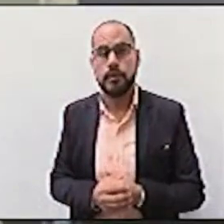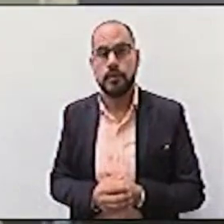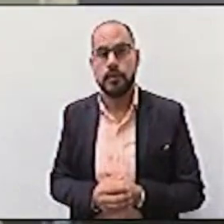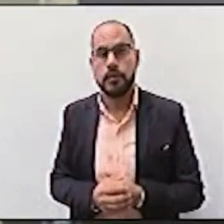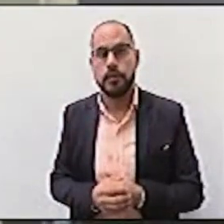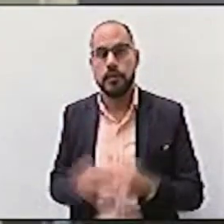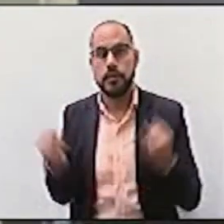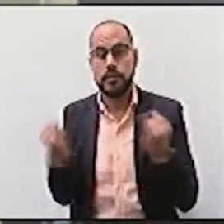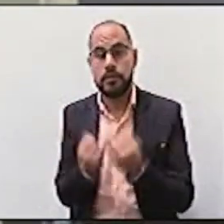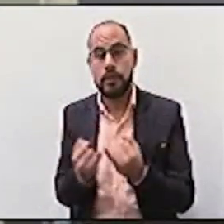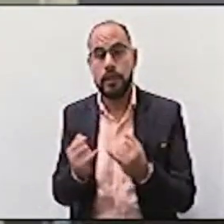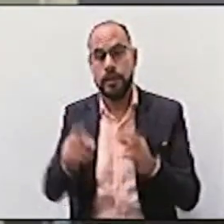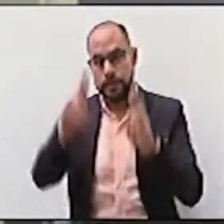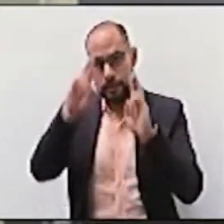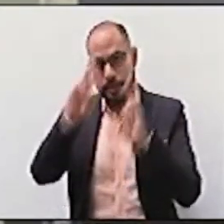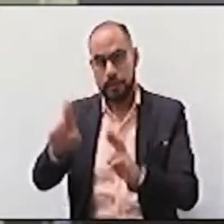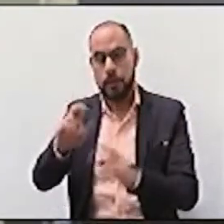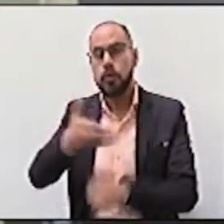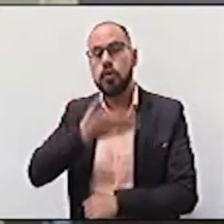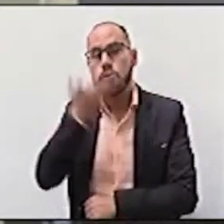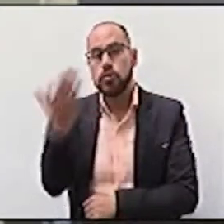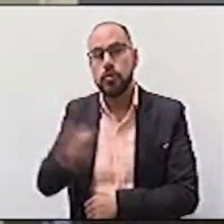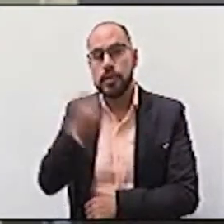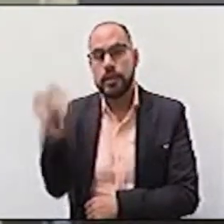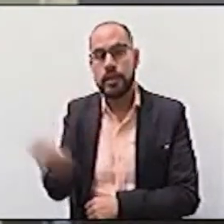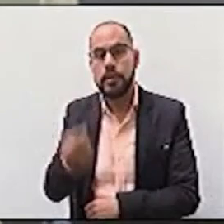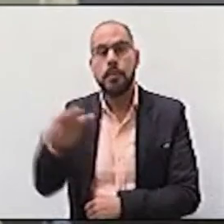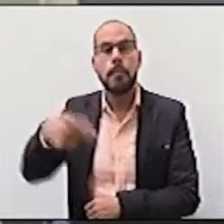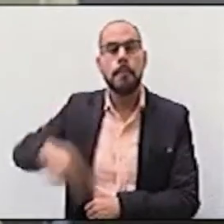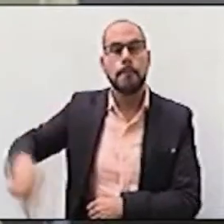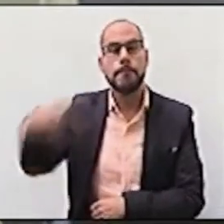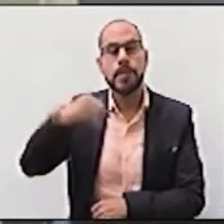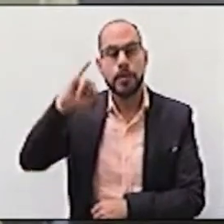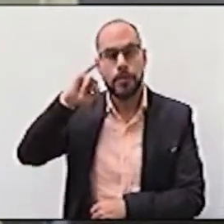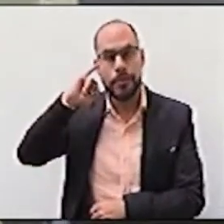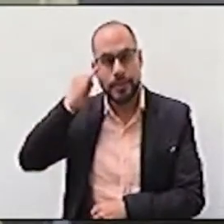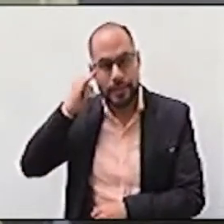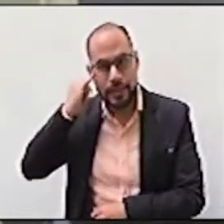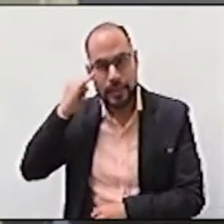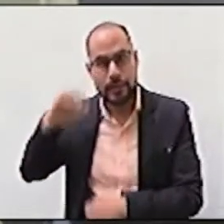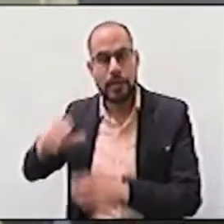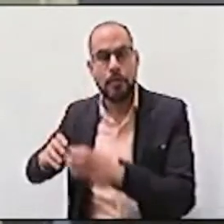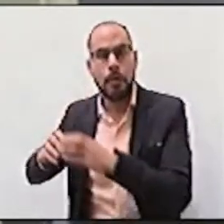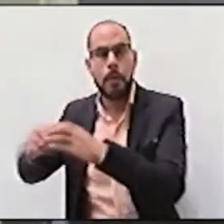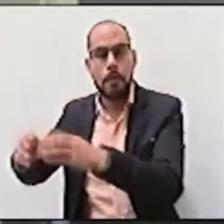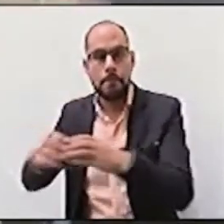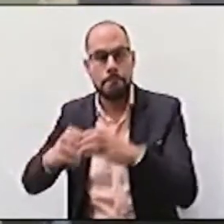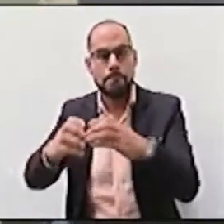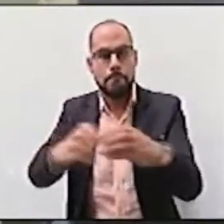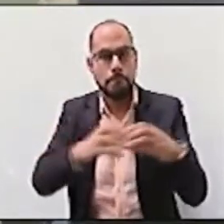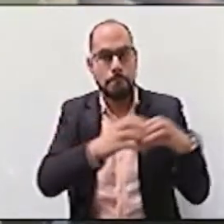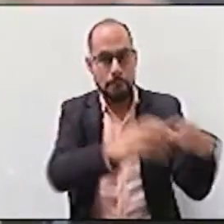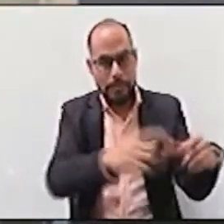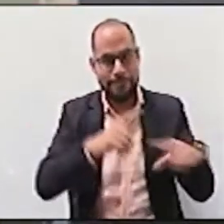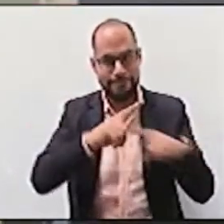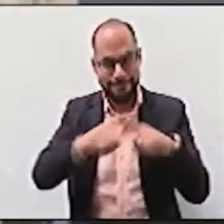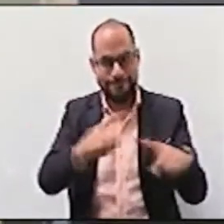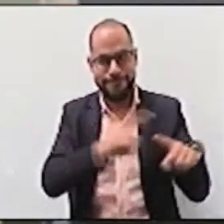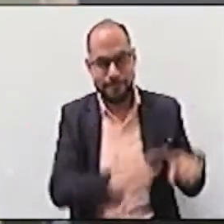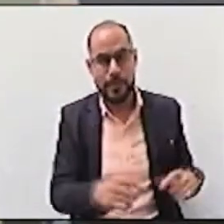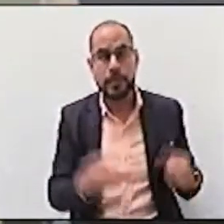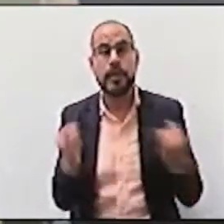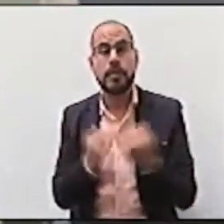se respeten las tradiciones de nuestros pueblos originarios, de las comunidades indígenas, y se